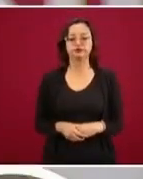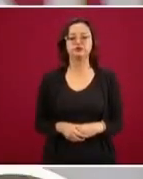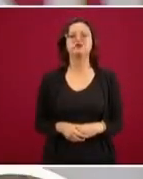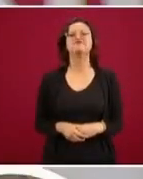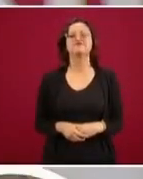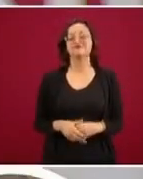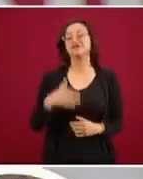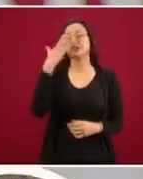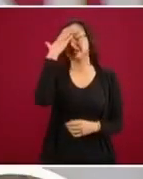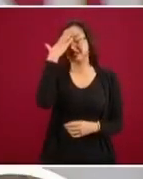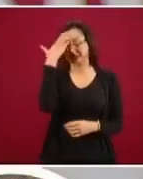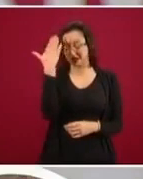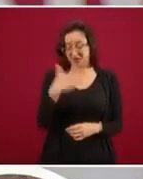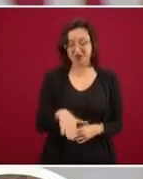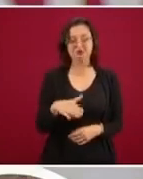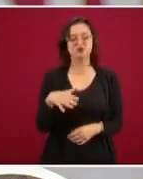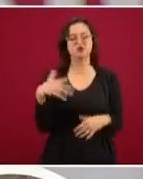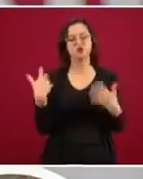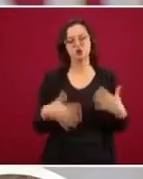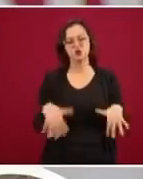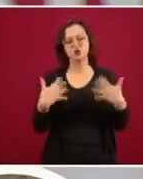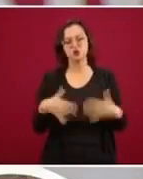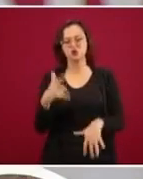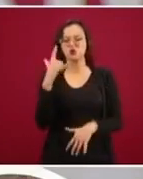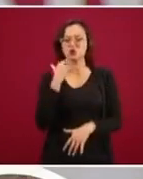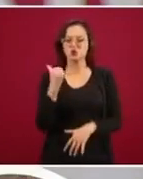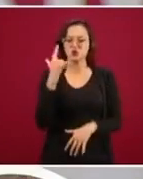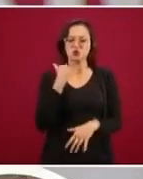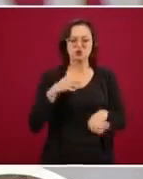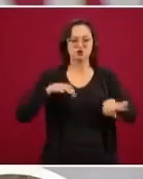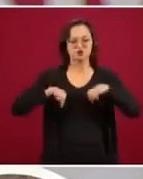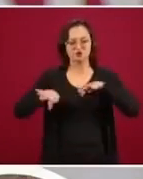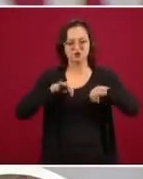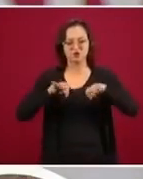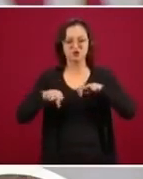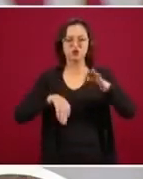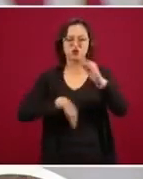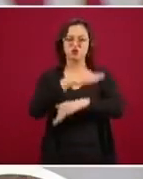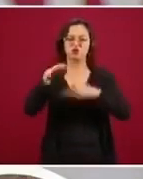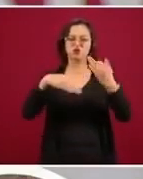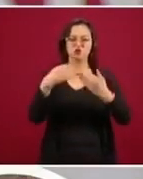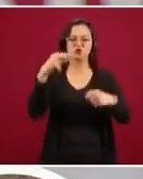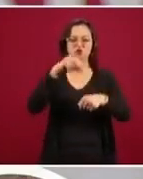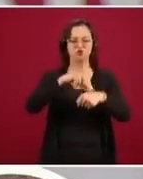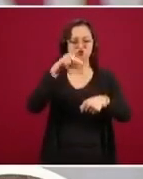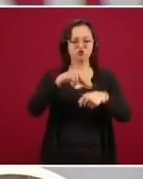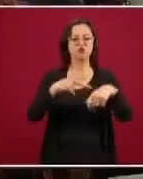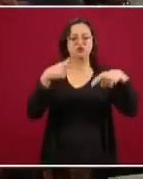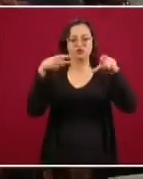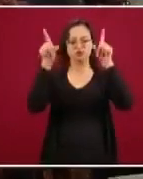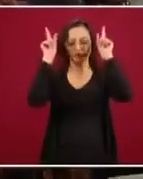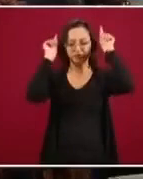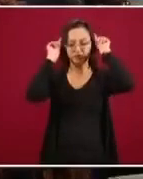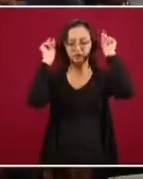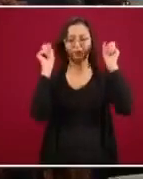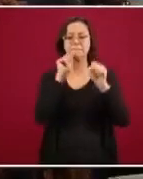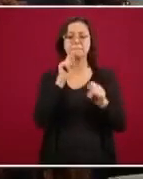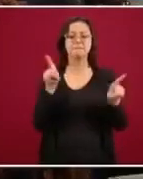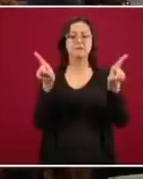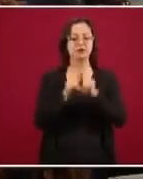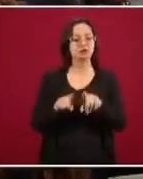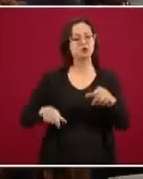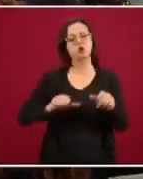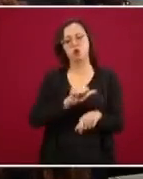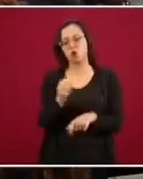compromiso el esfuerzo y el trabajo invaluable de todos nuestros médicos personal de enfermería y de todos los